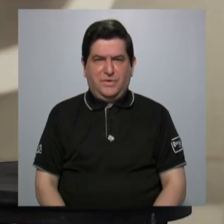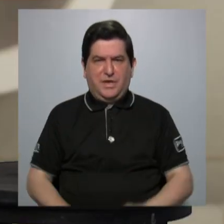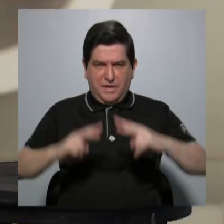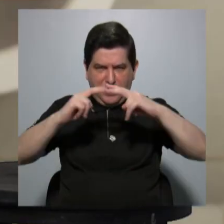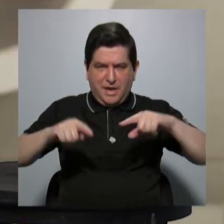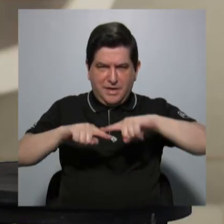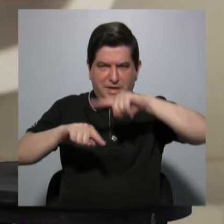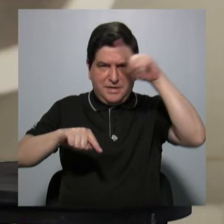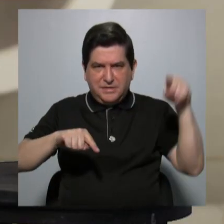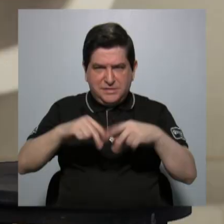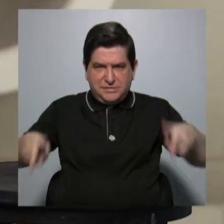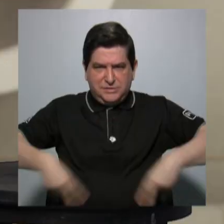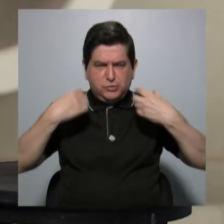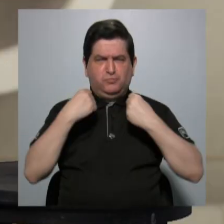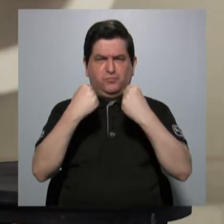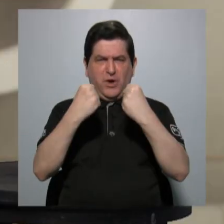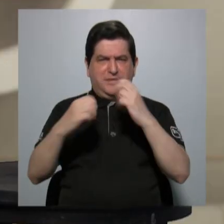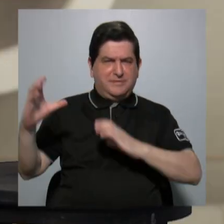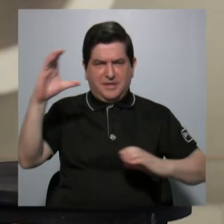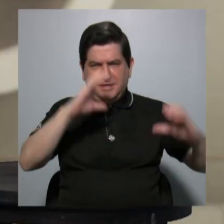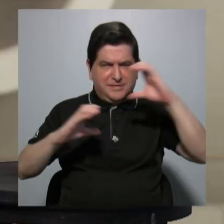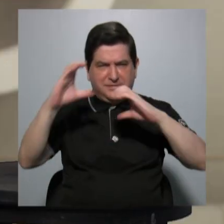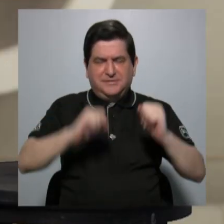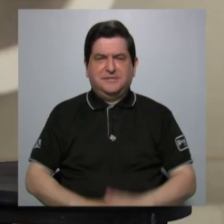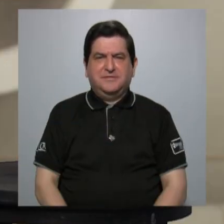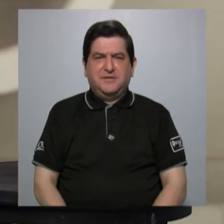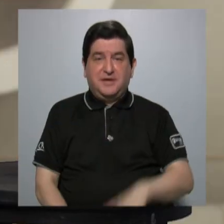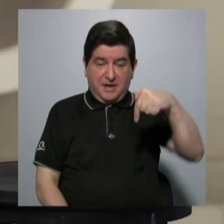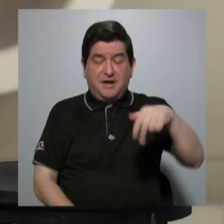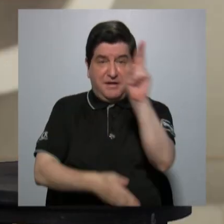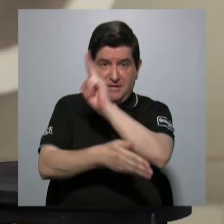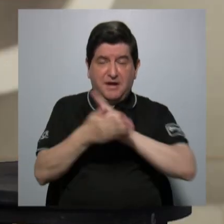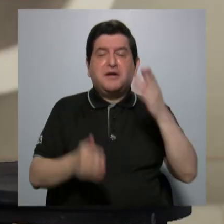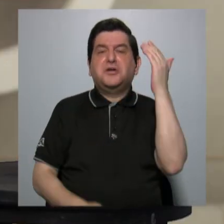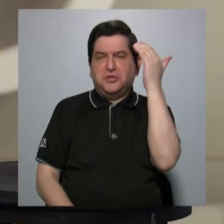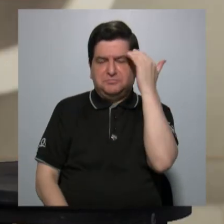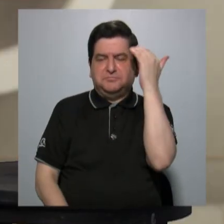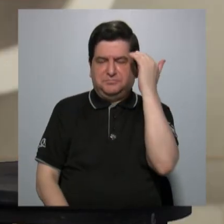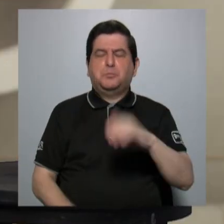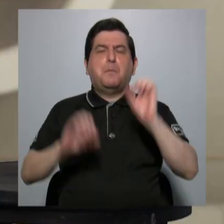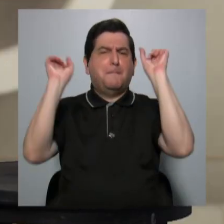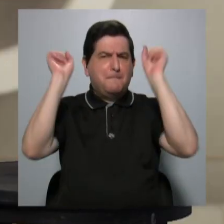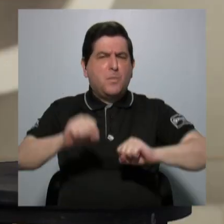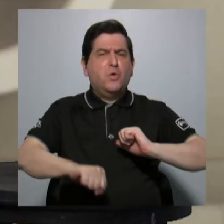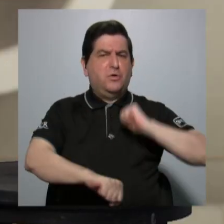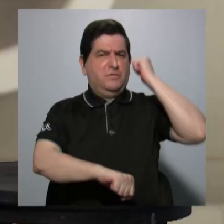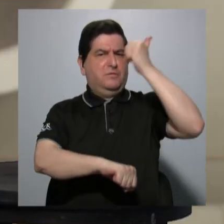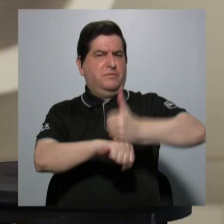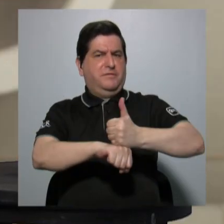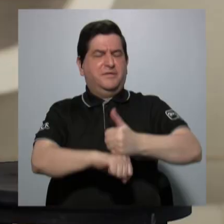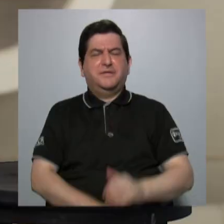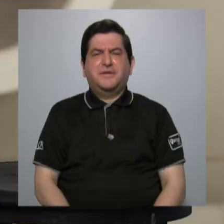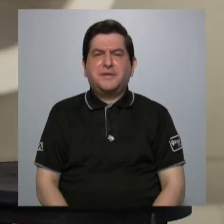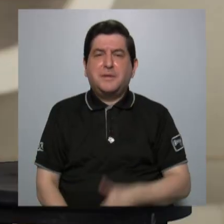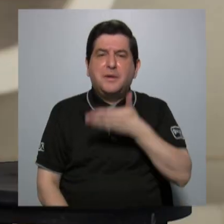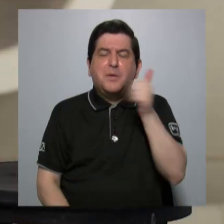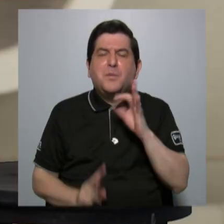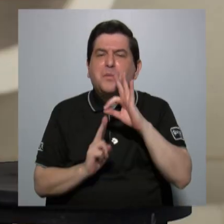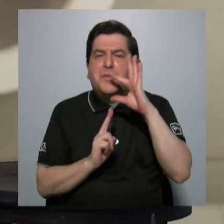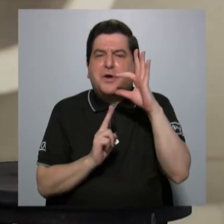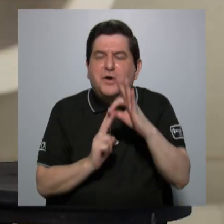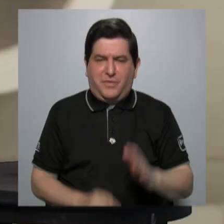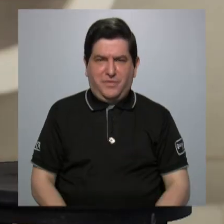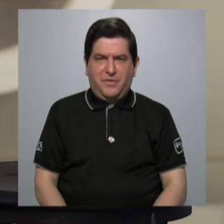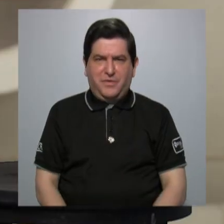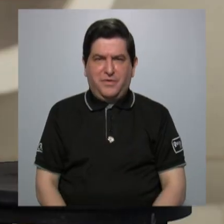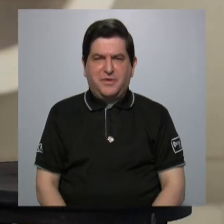metodología, el análisis del ciclo de vida, robusta, científica, que aquí en la universidad la conocemos para poder definir cuál es la mejor